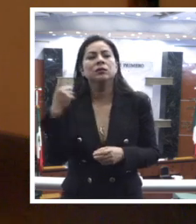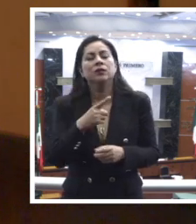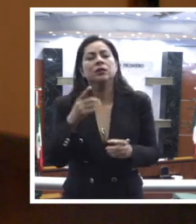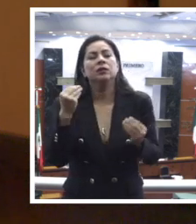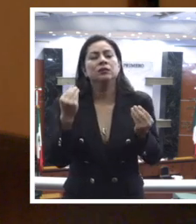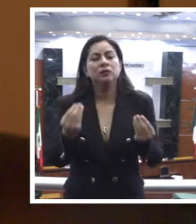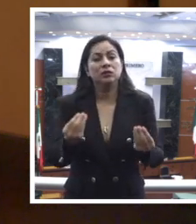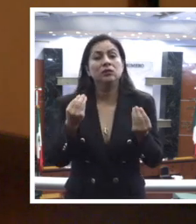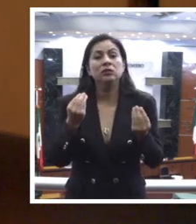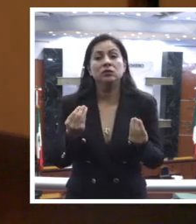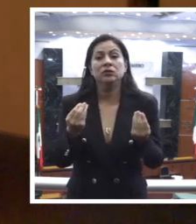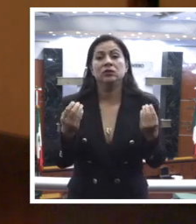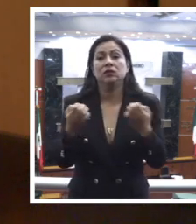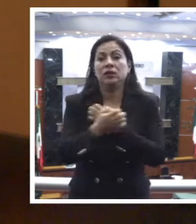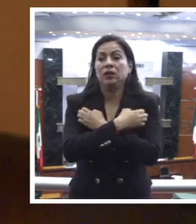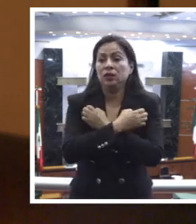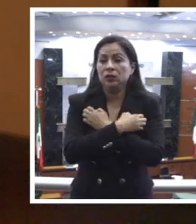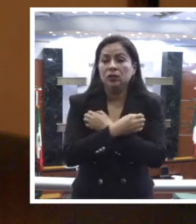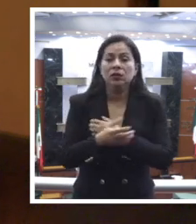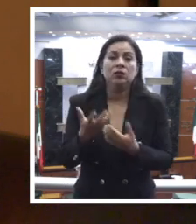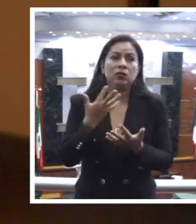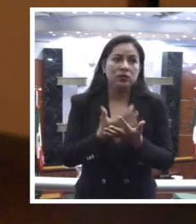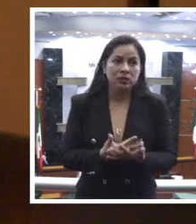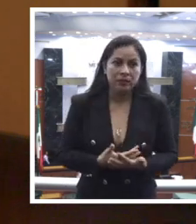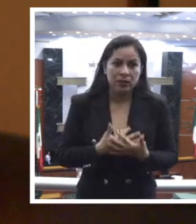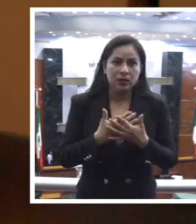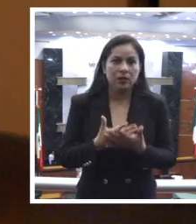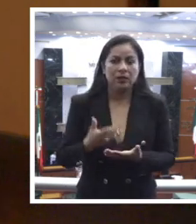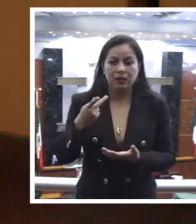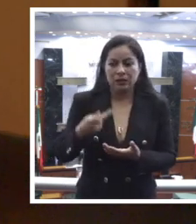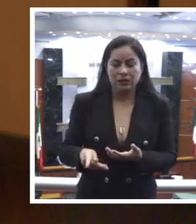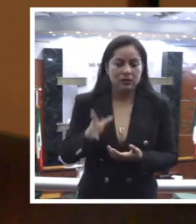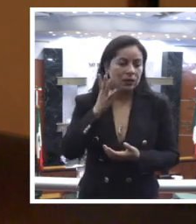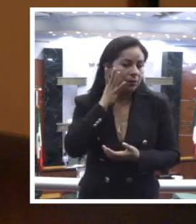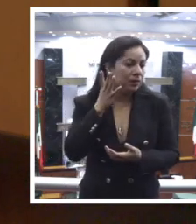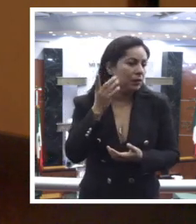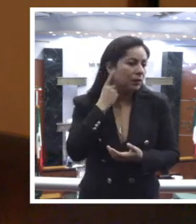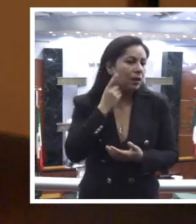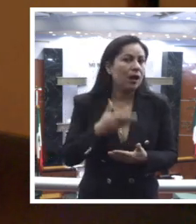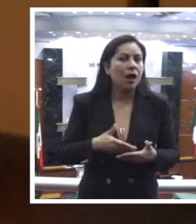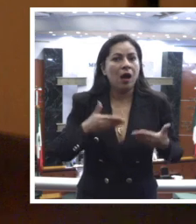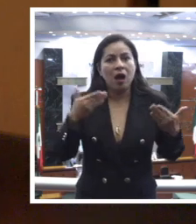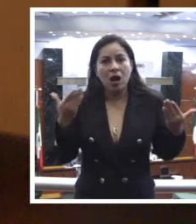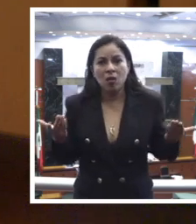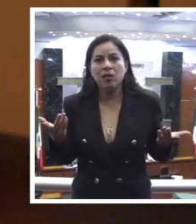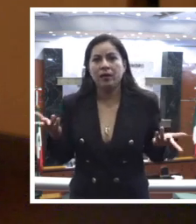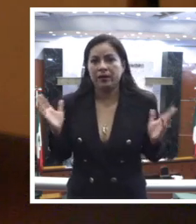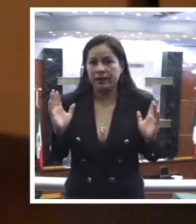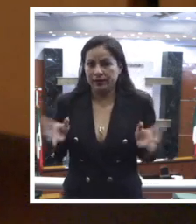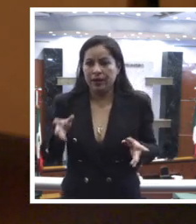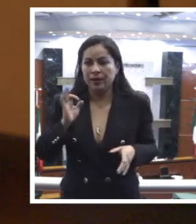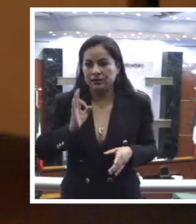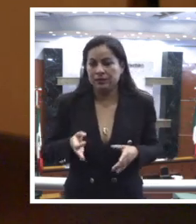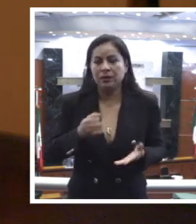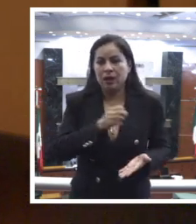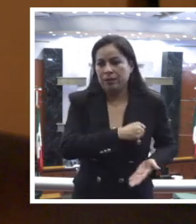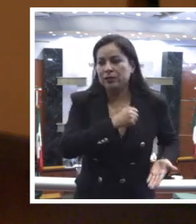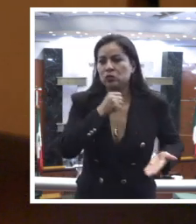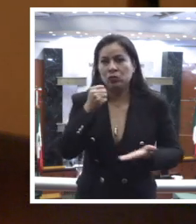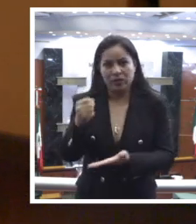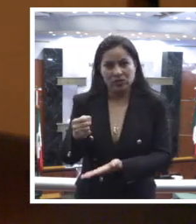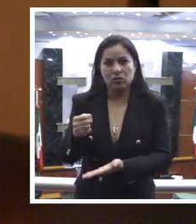infraestructura educativa y yo esperaría que este Congreso del Estado, ahora que le va a tocar aprobar el